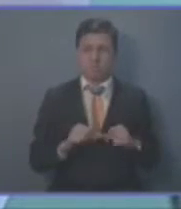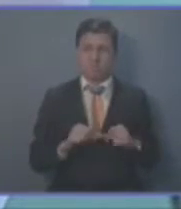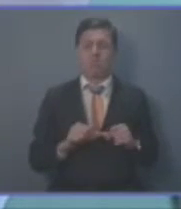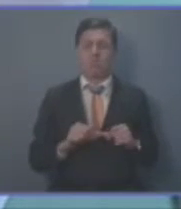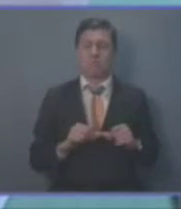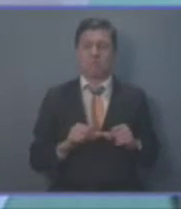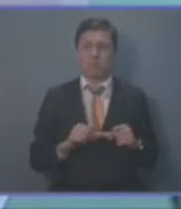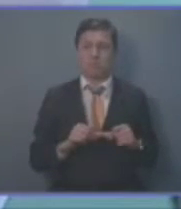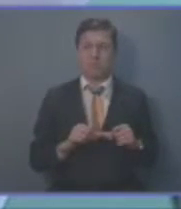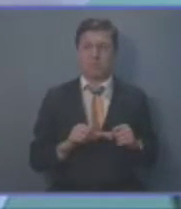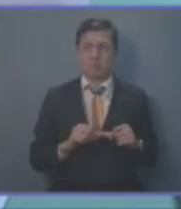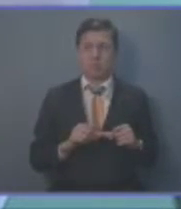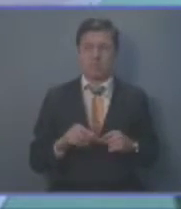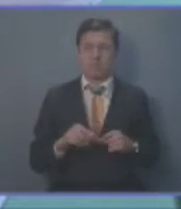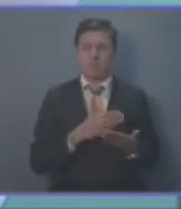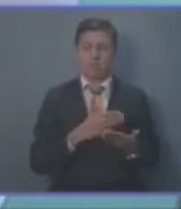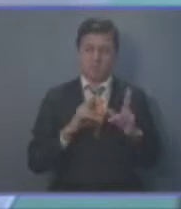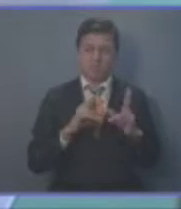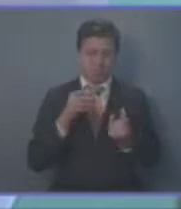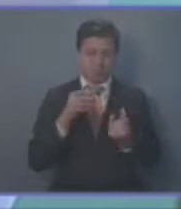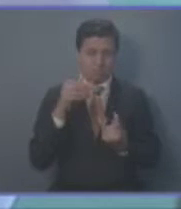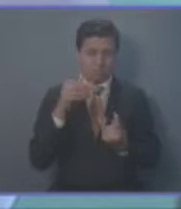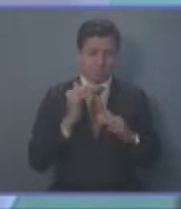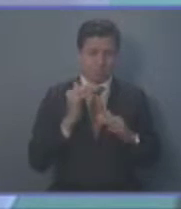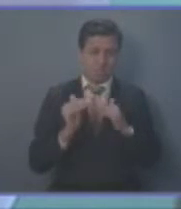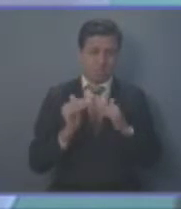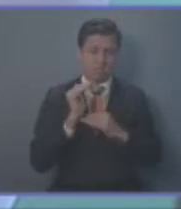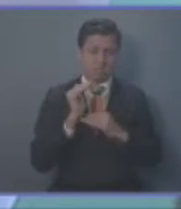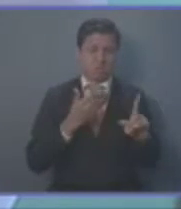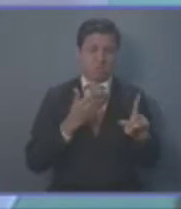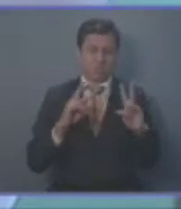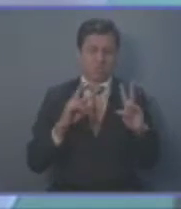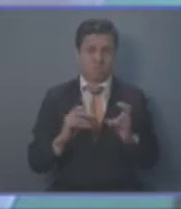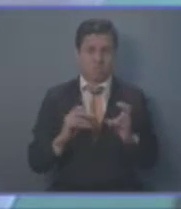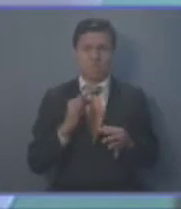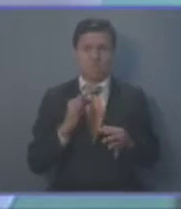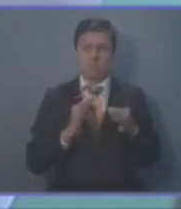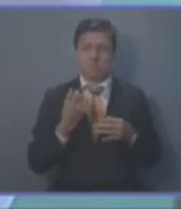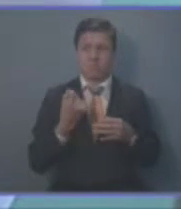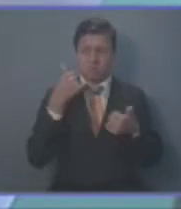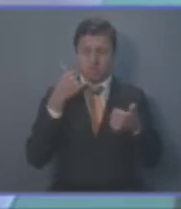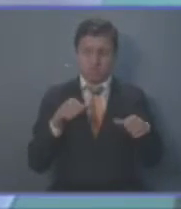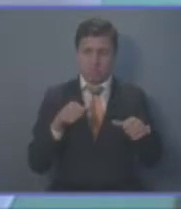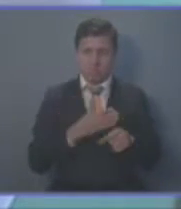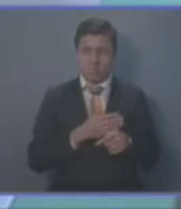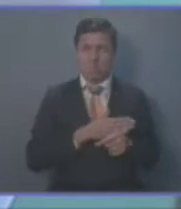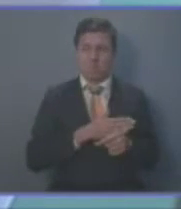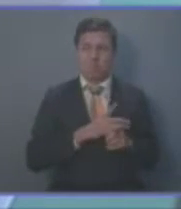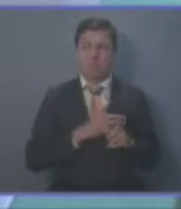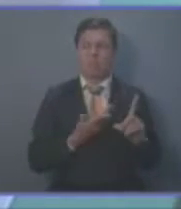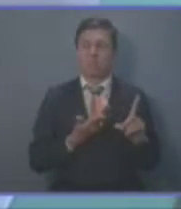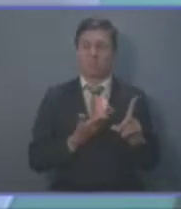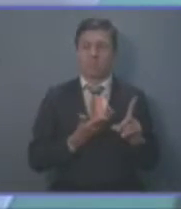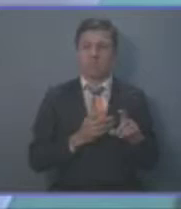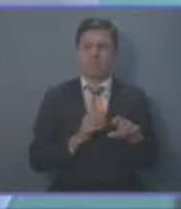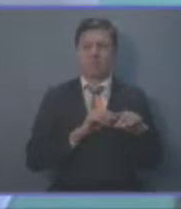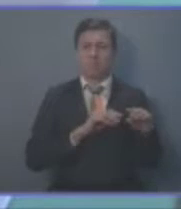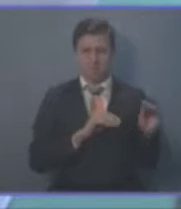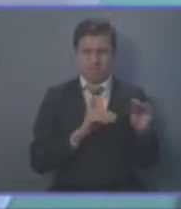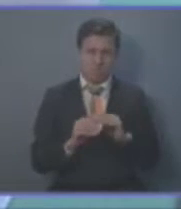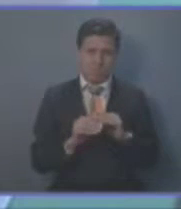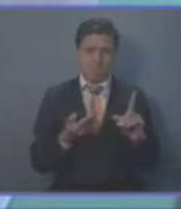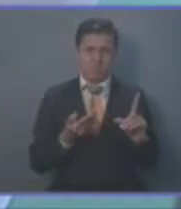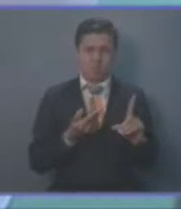el otorgamiento de becas de educación superior. Con los elementos de juicio antes expuestos y con el propósito de cumplir con